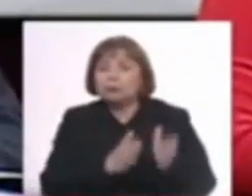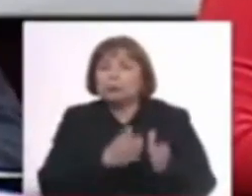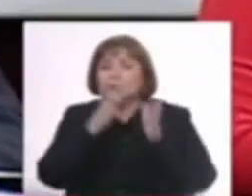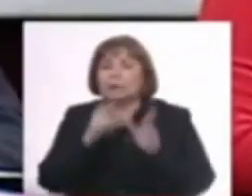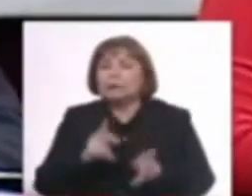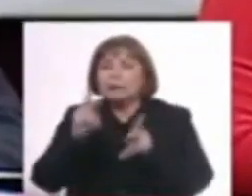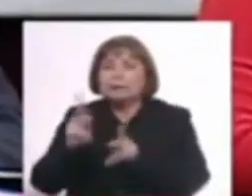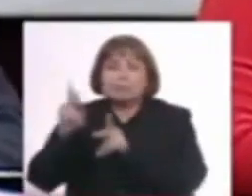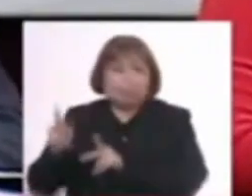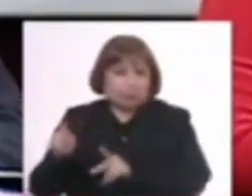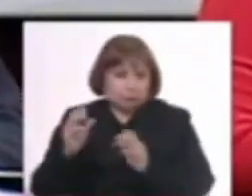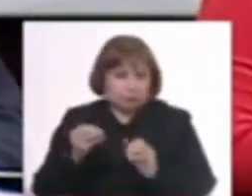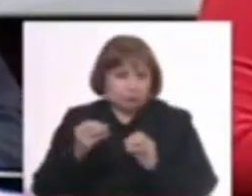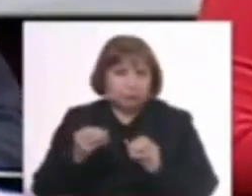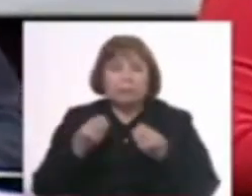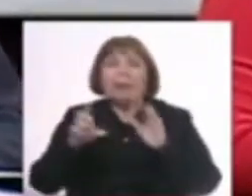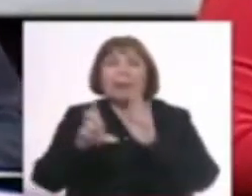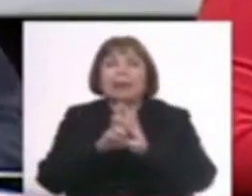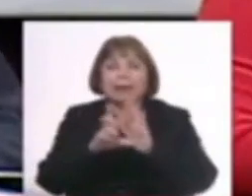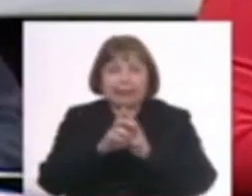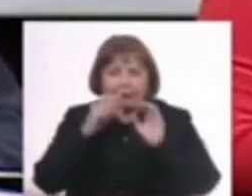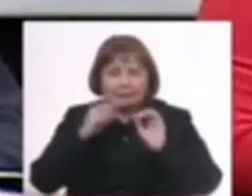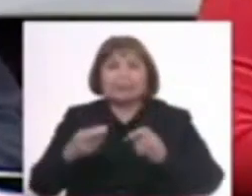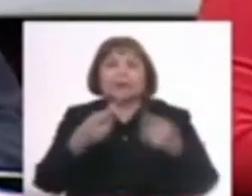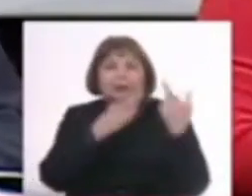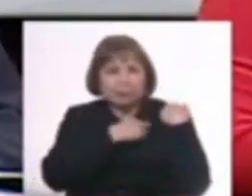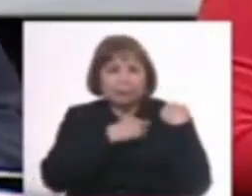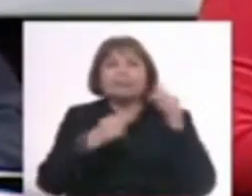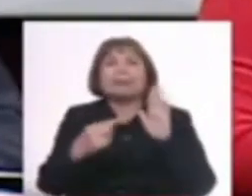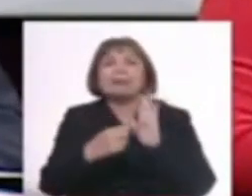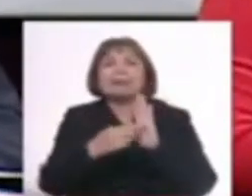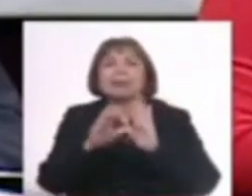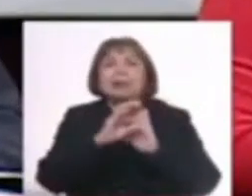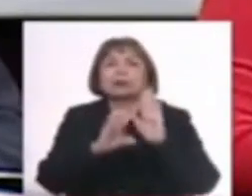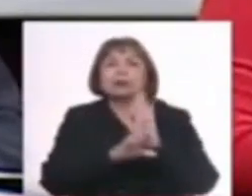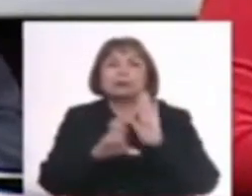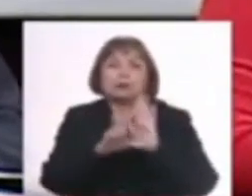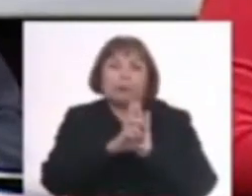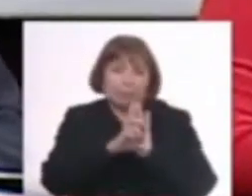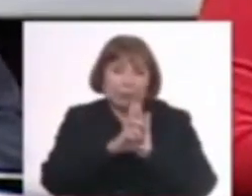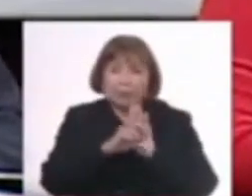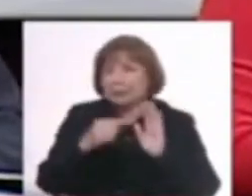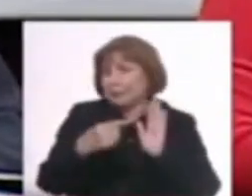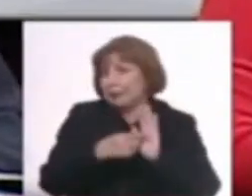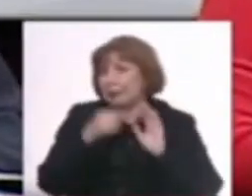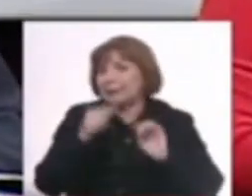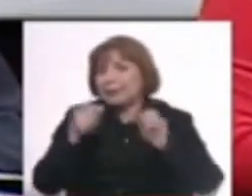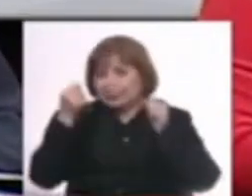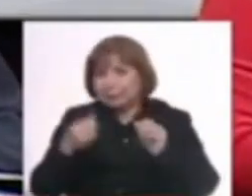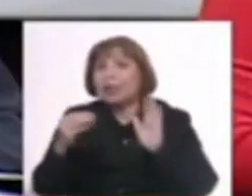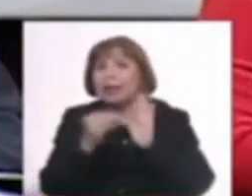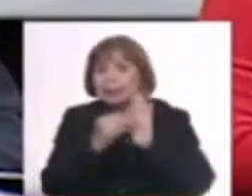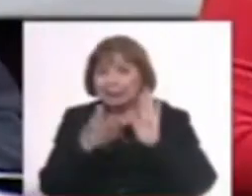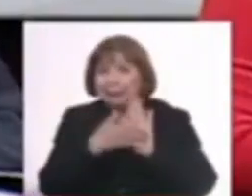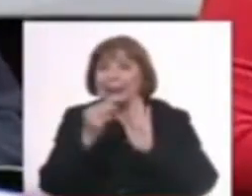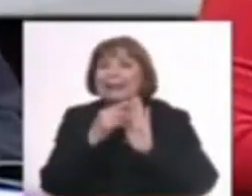parlamentarios y el proceso legal es el que corresponde y está establecido en la Constitución de la república Y estaba establecido también en